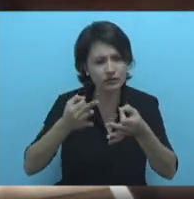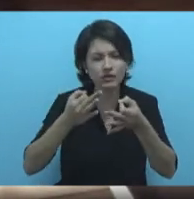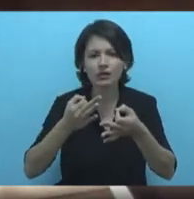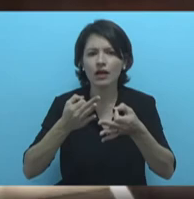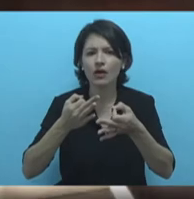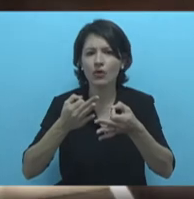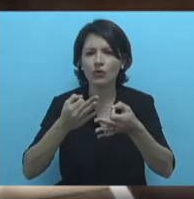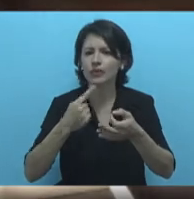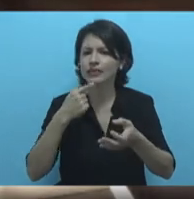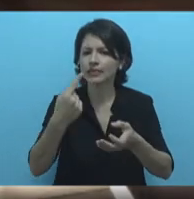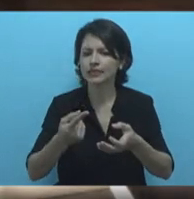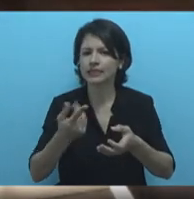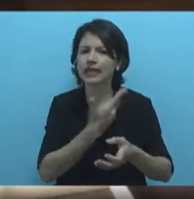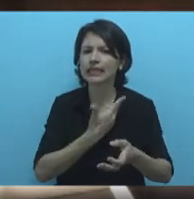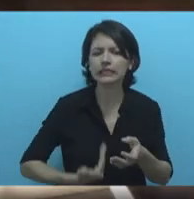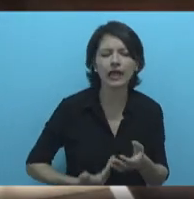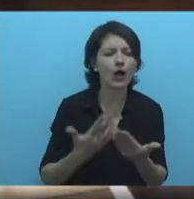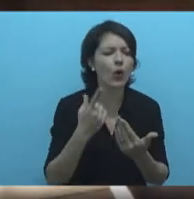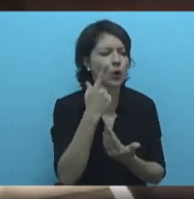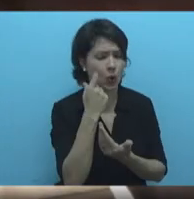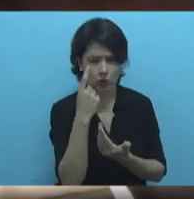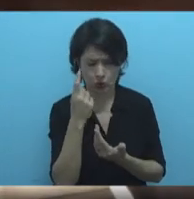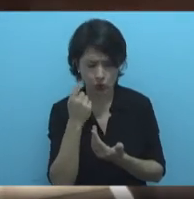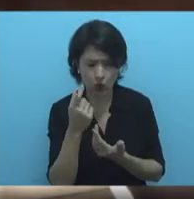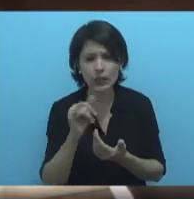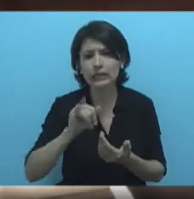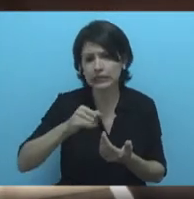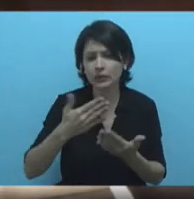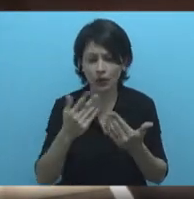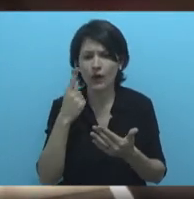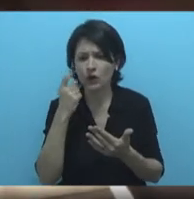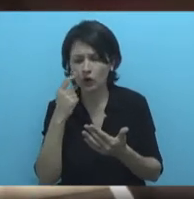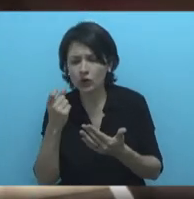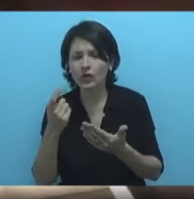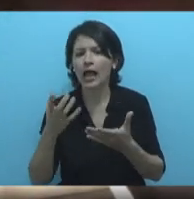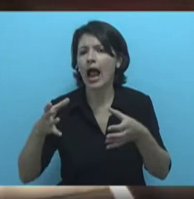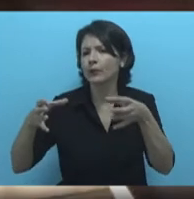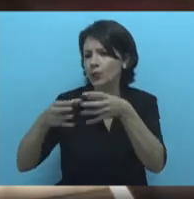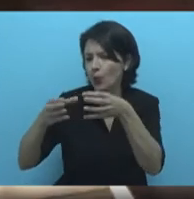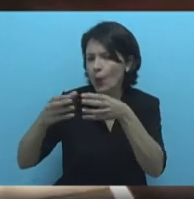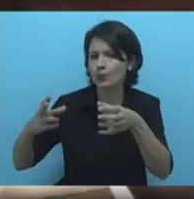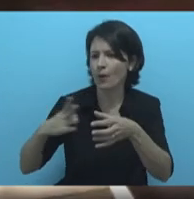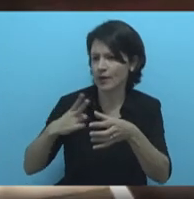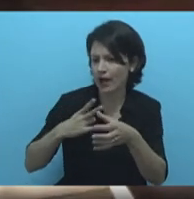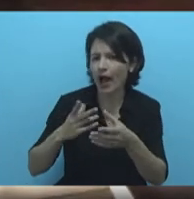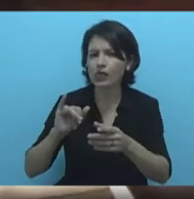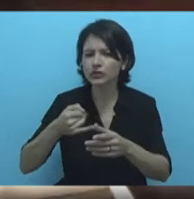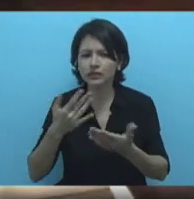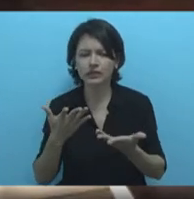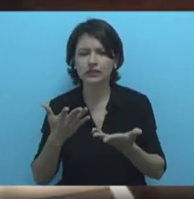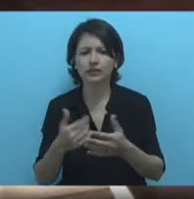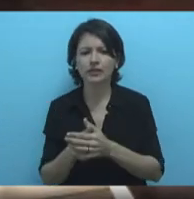inveterada es controlar la finalidad de las asociaciones civiles de las personas jurídicas y que esa finalidad sea siempre